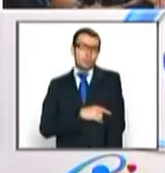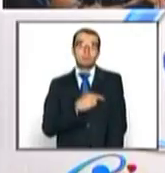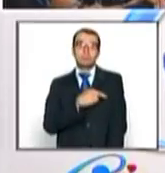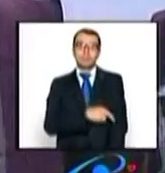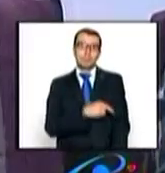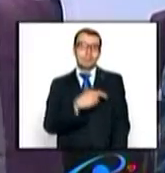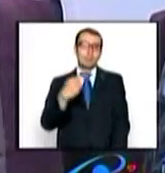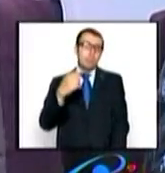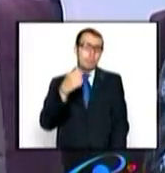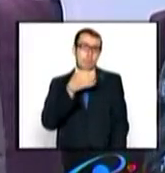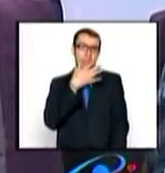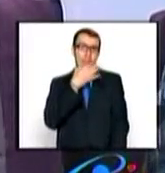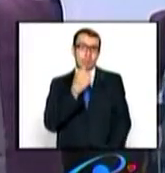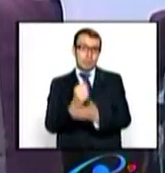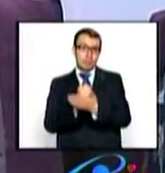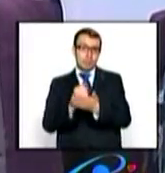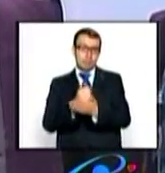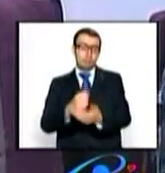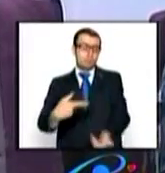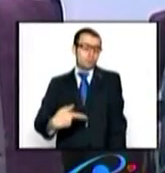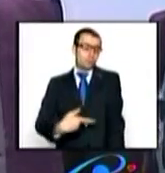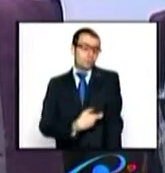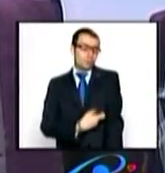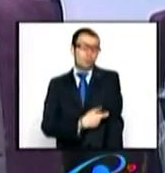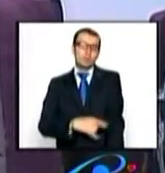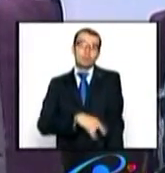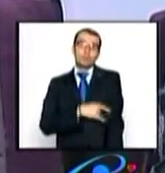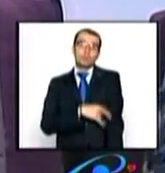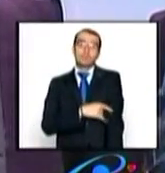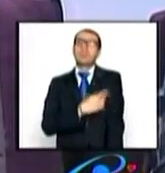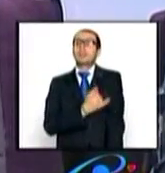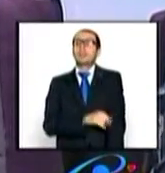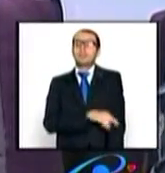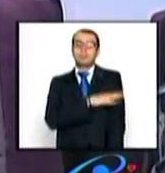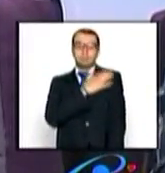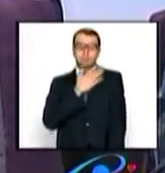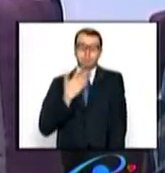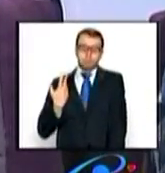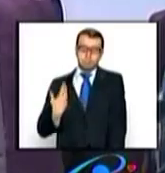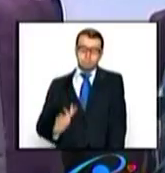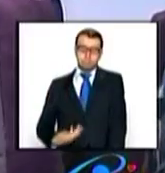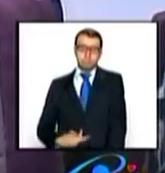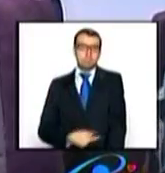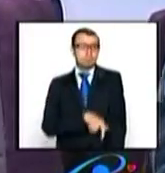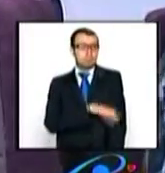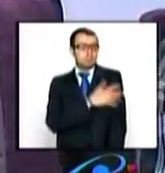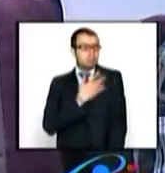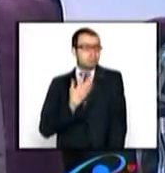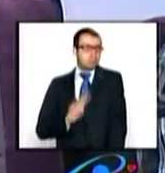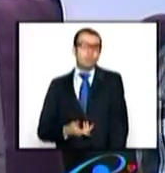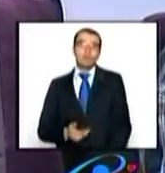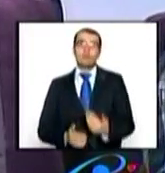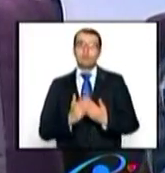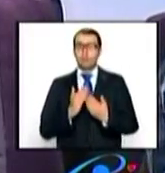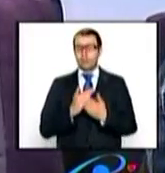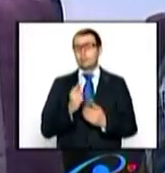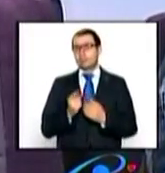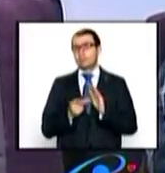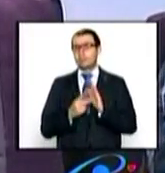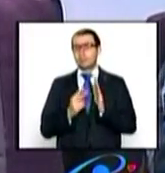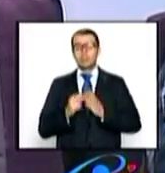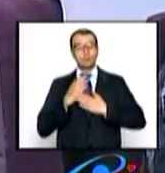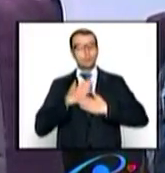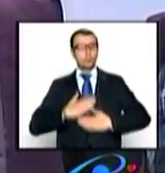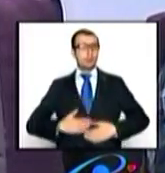de alta potencia que son de origen biológico a nivel de las venas. Eso tiene unas ventajas y una mejoría del paciente